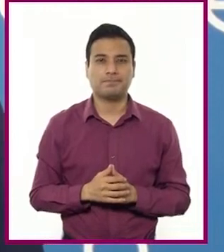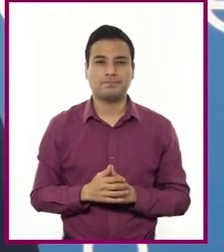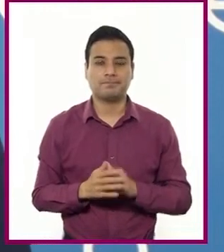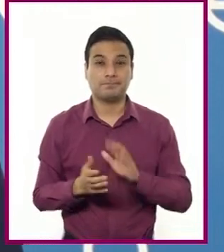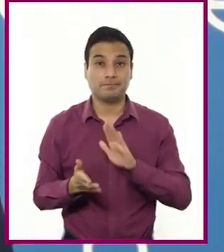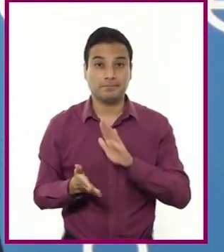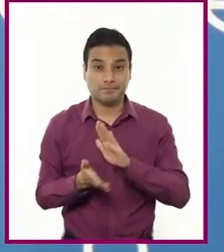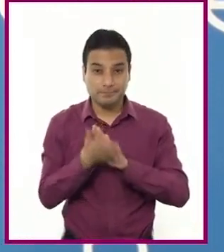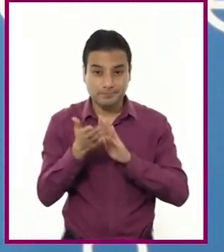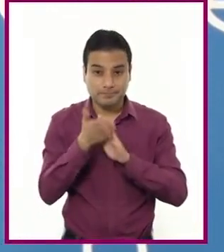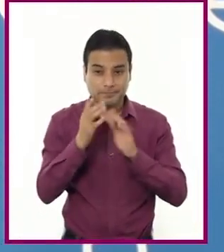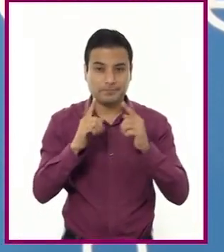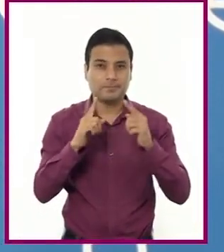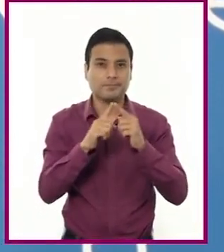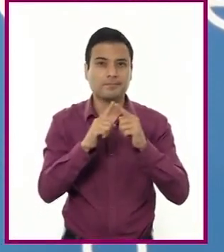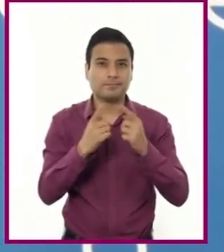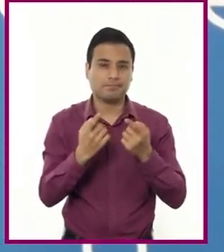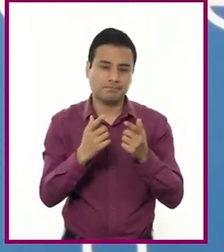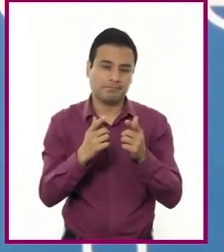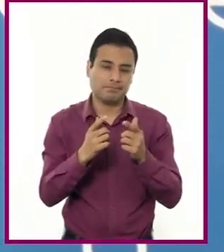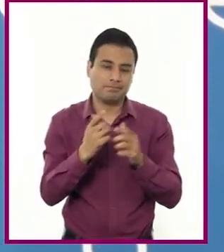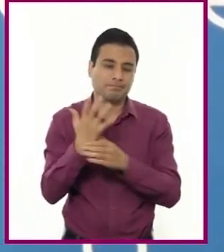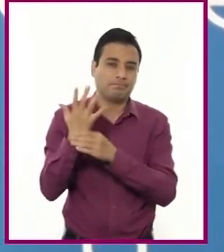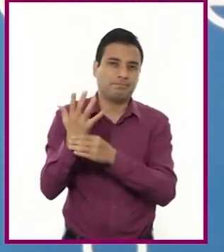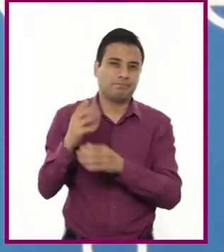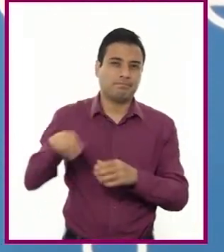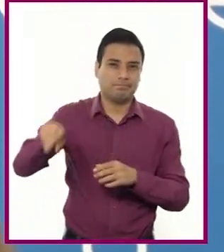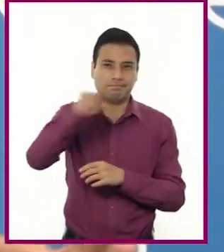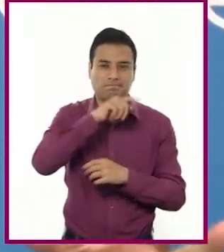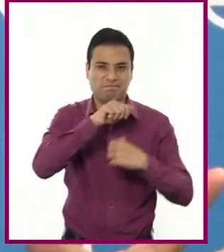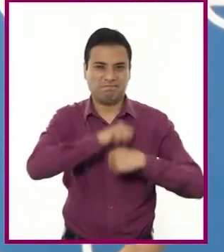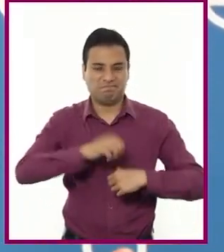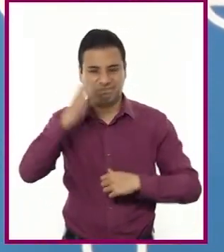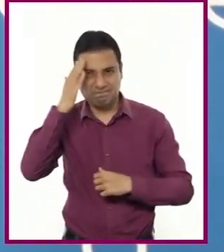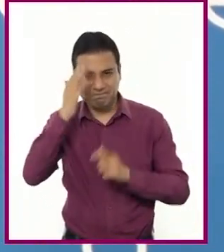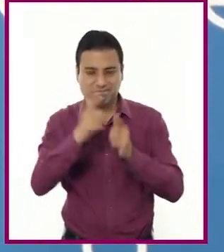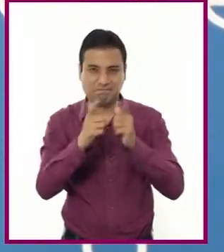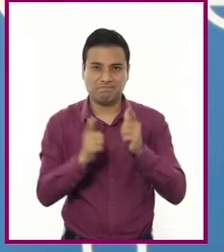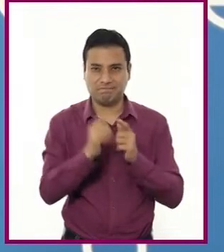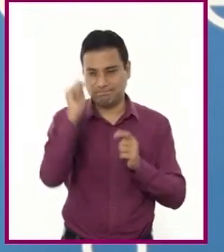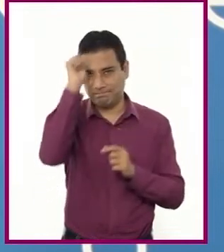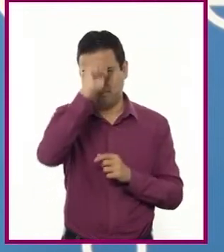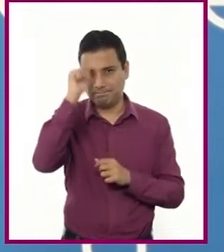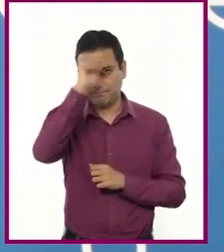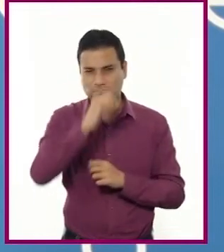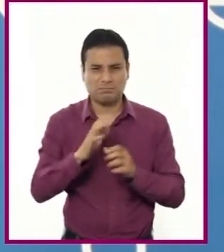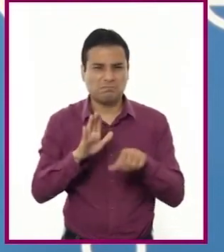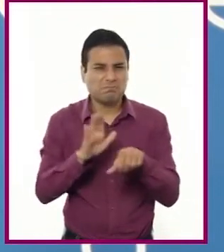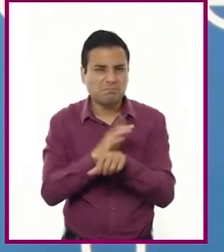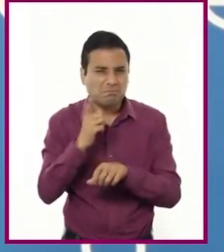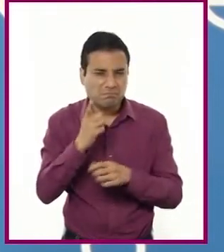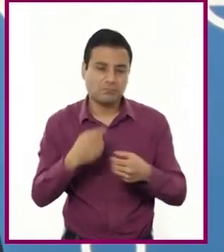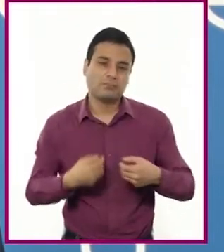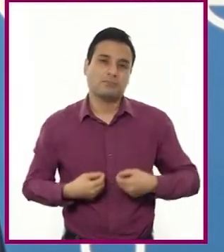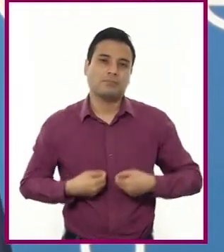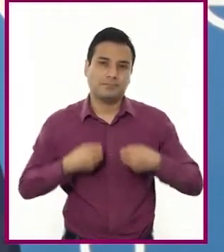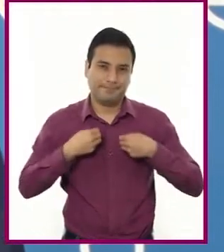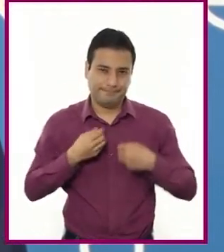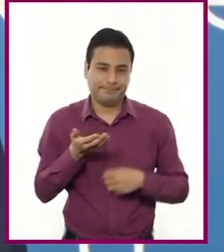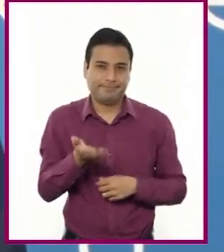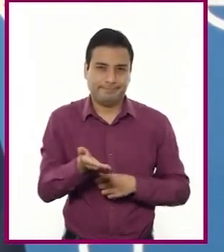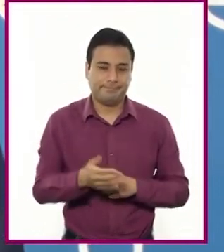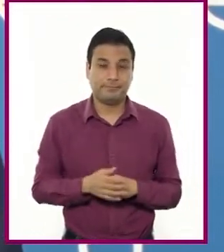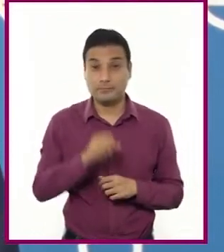una labor encabezada por las órdenes religiosas, primero, para tener un lugar donde vivir, y en segundo plano, para consolidar